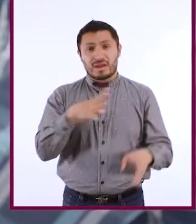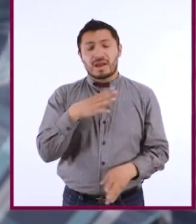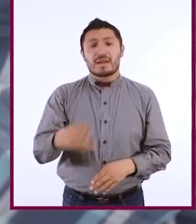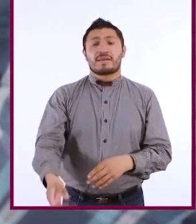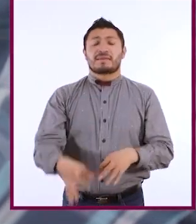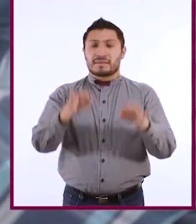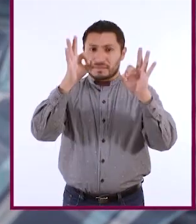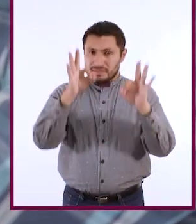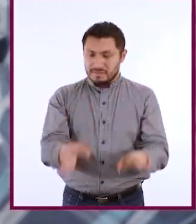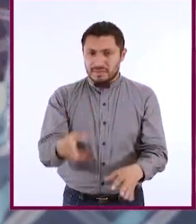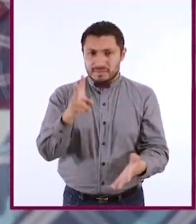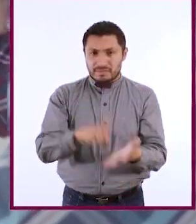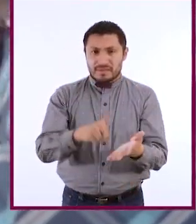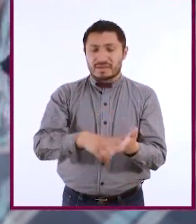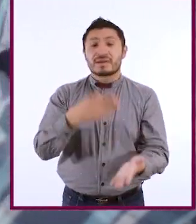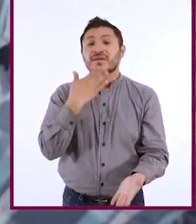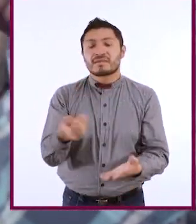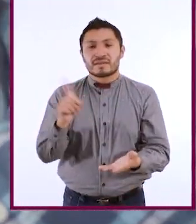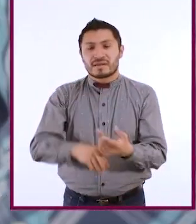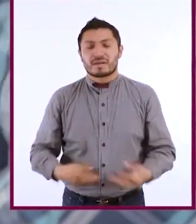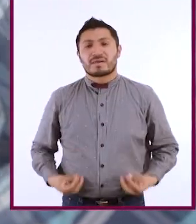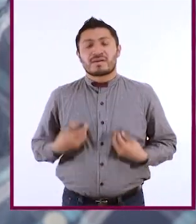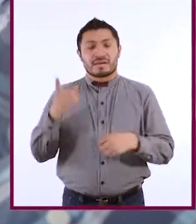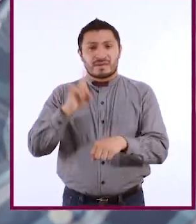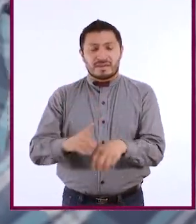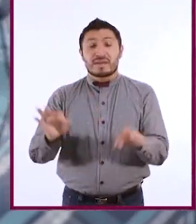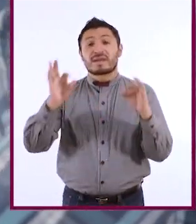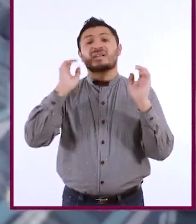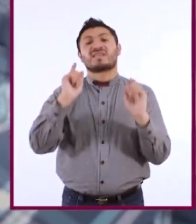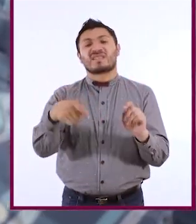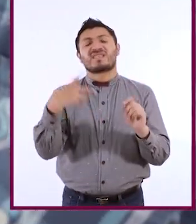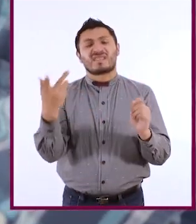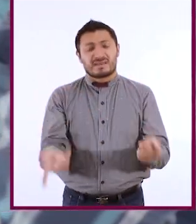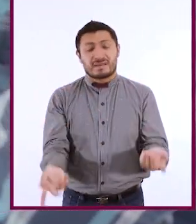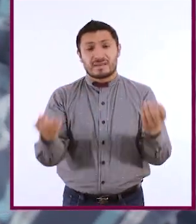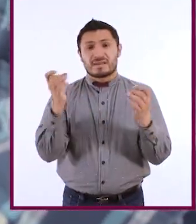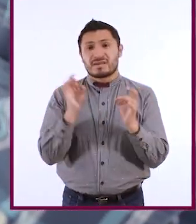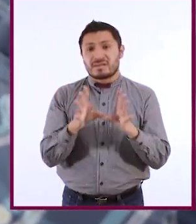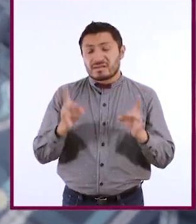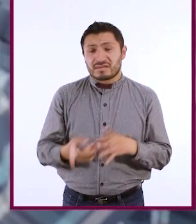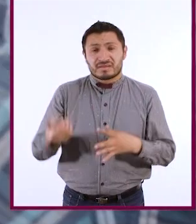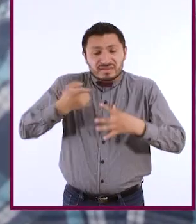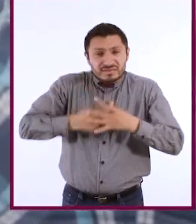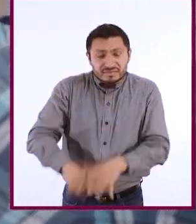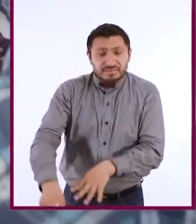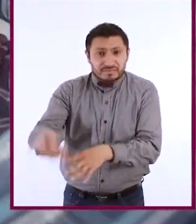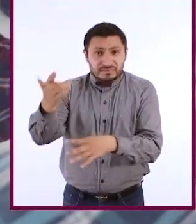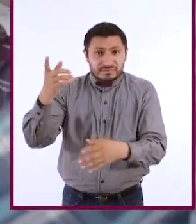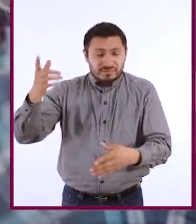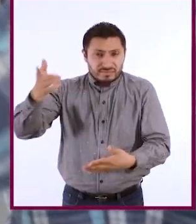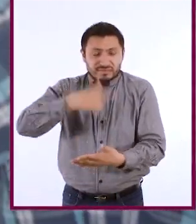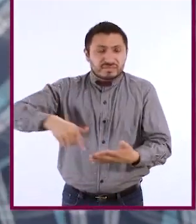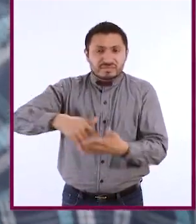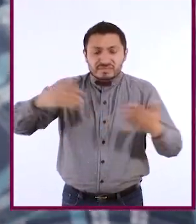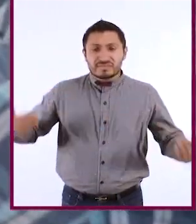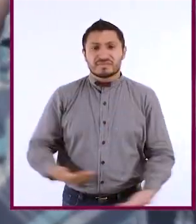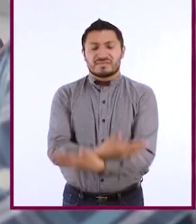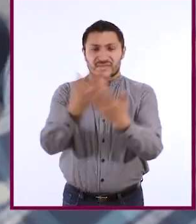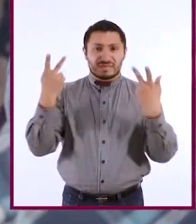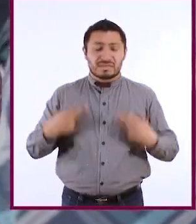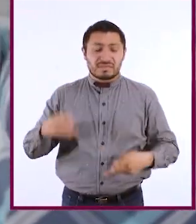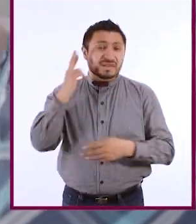hacerlos efectivos en la vida cotidiana, de manera que los orígenes sociales y económicos de las personas no determinen